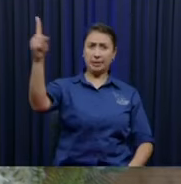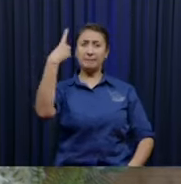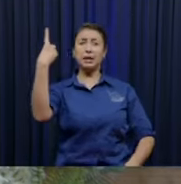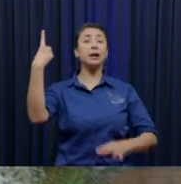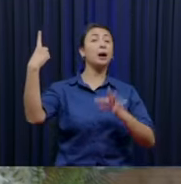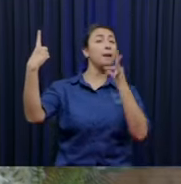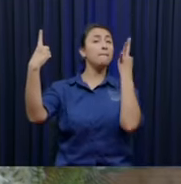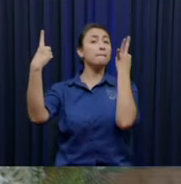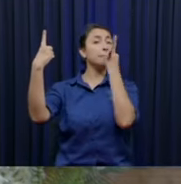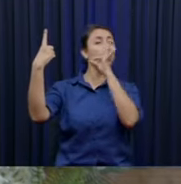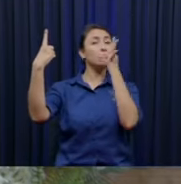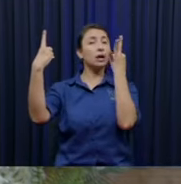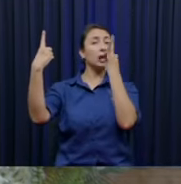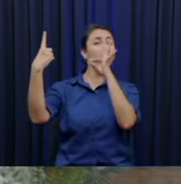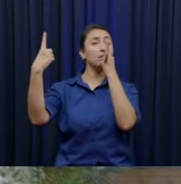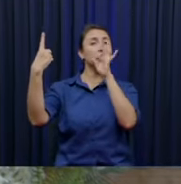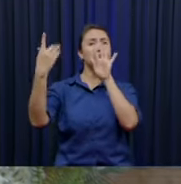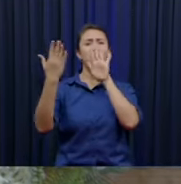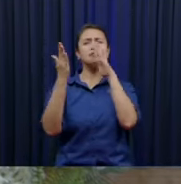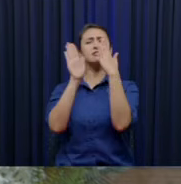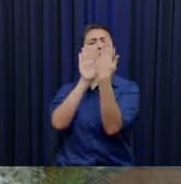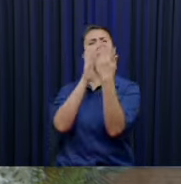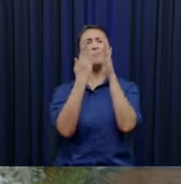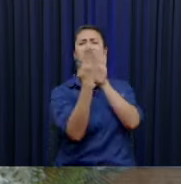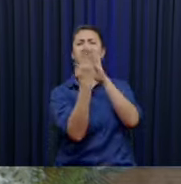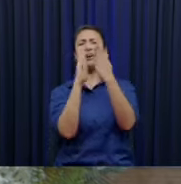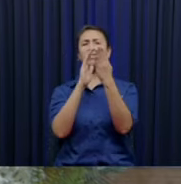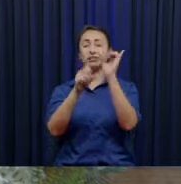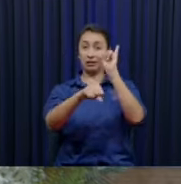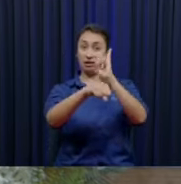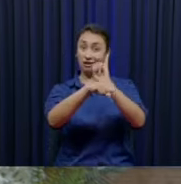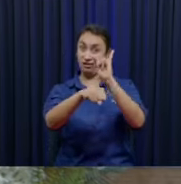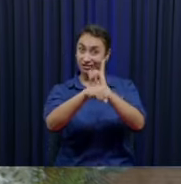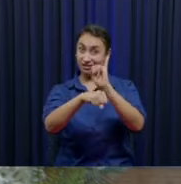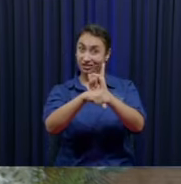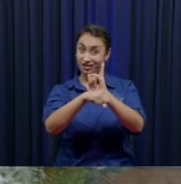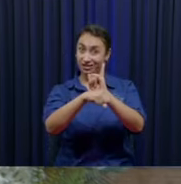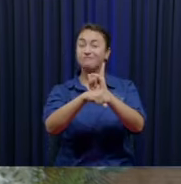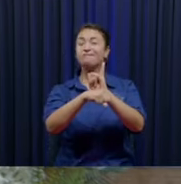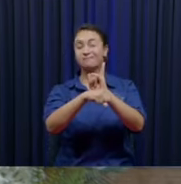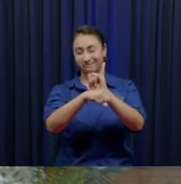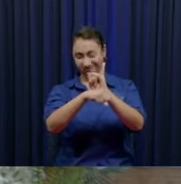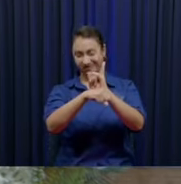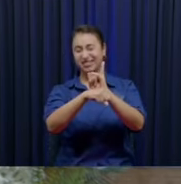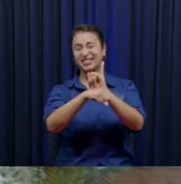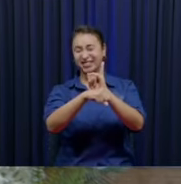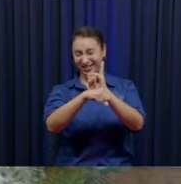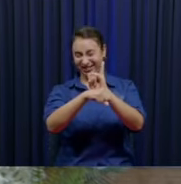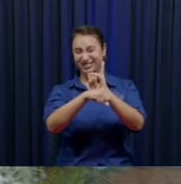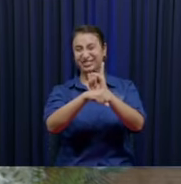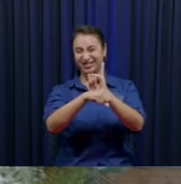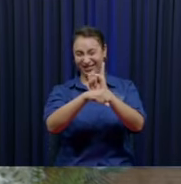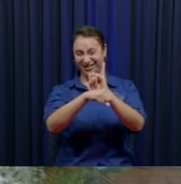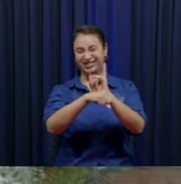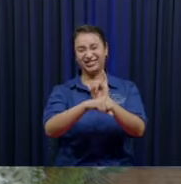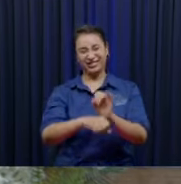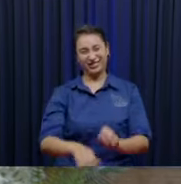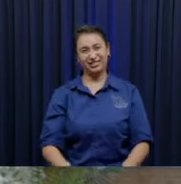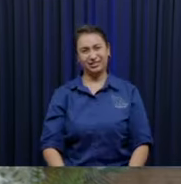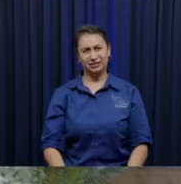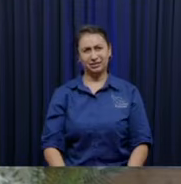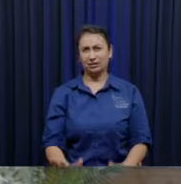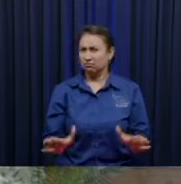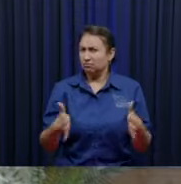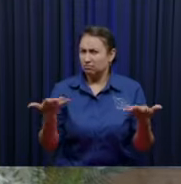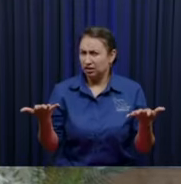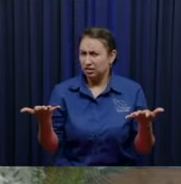tiene que ser sombra de la postrera Eva. ¿Y quién es la postrera Eva? Entonces, si la